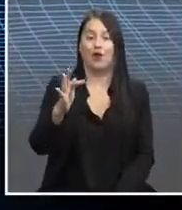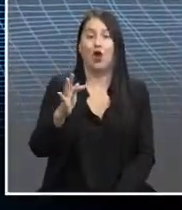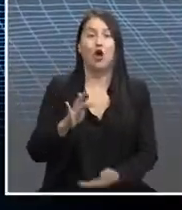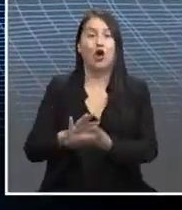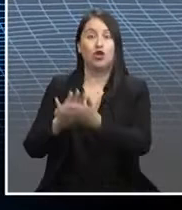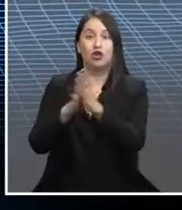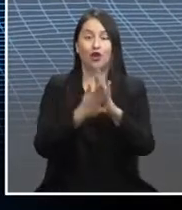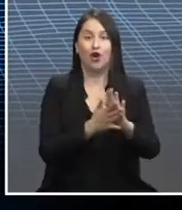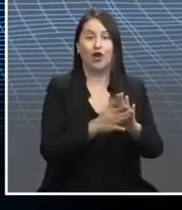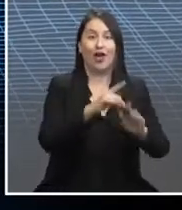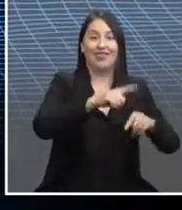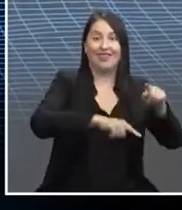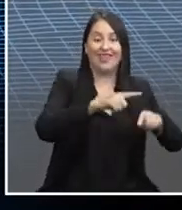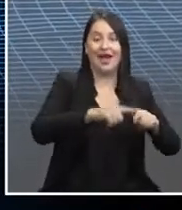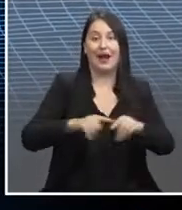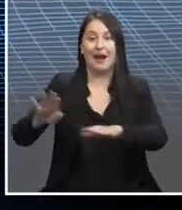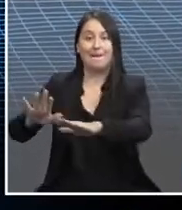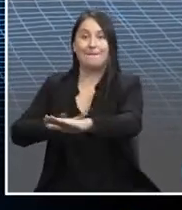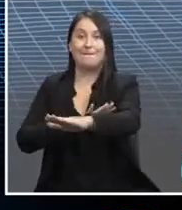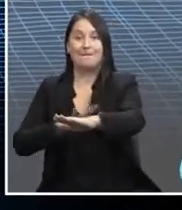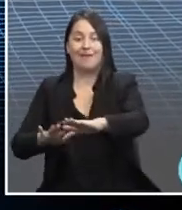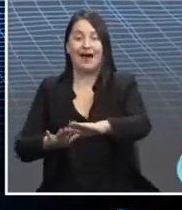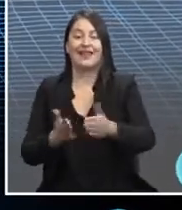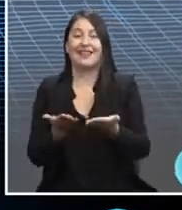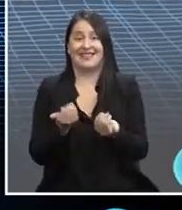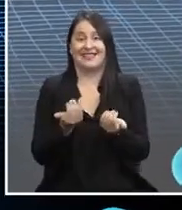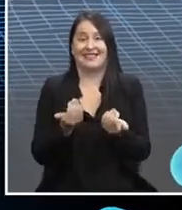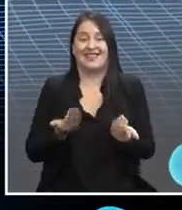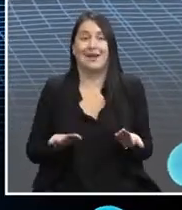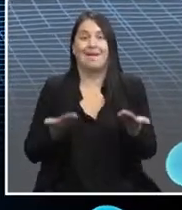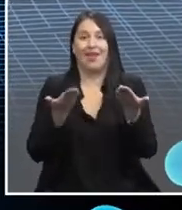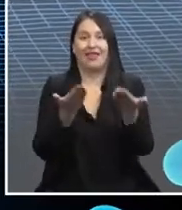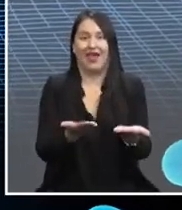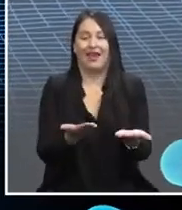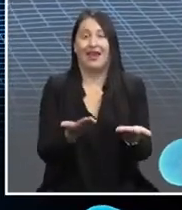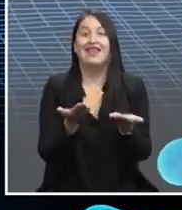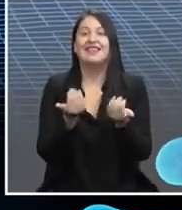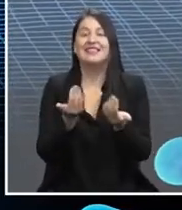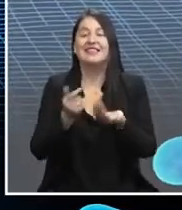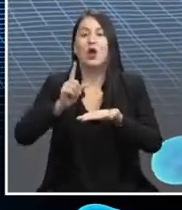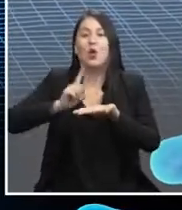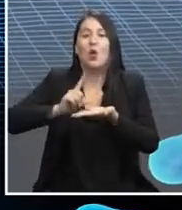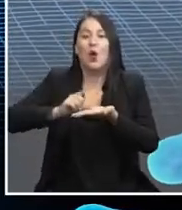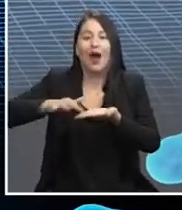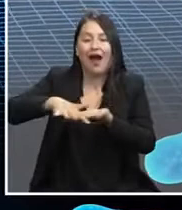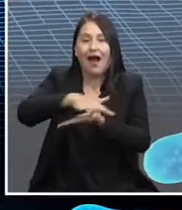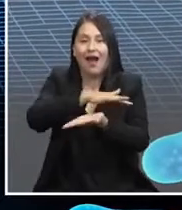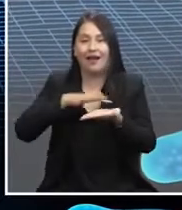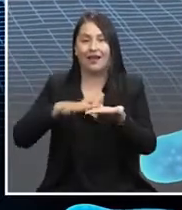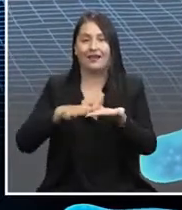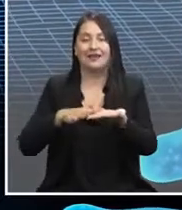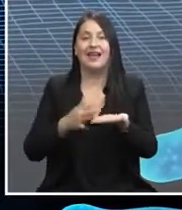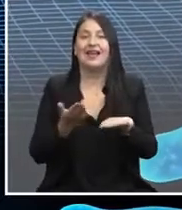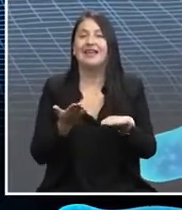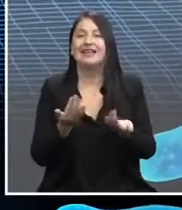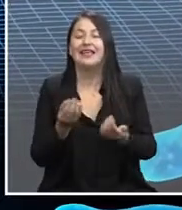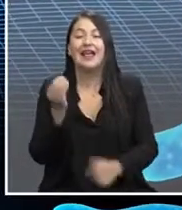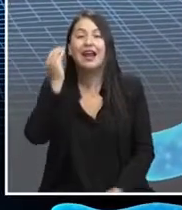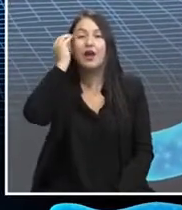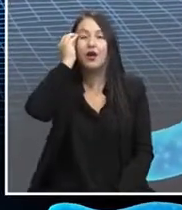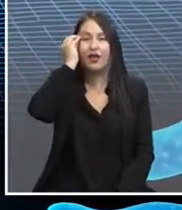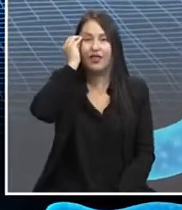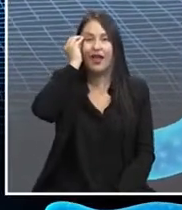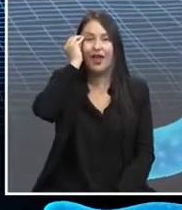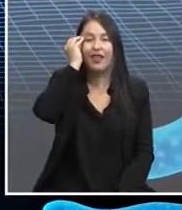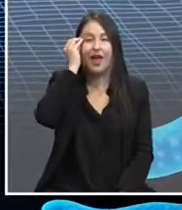that remind them that they are only a small part of this planet we call home. We owe it to them